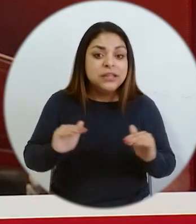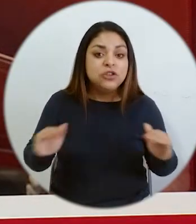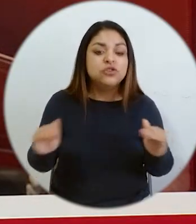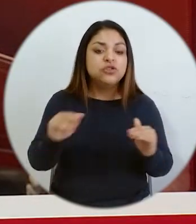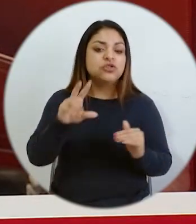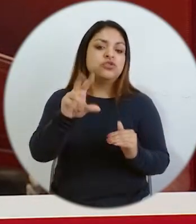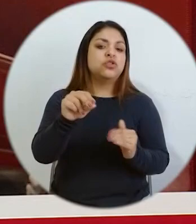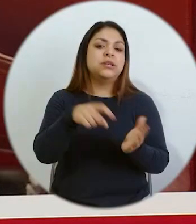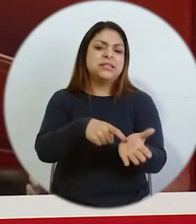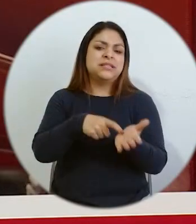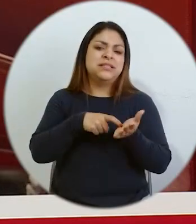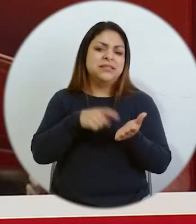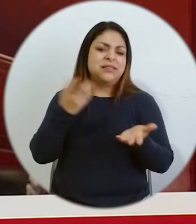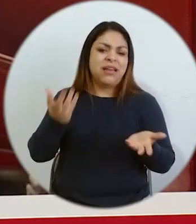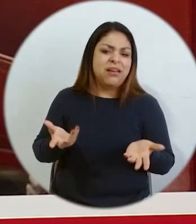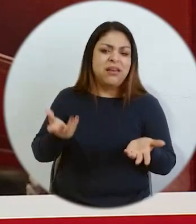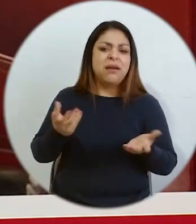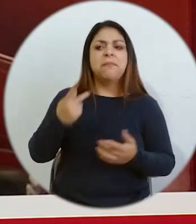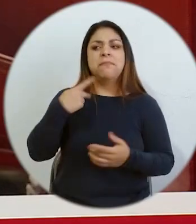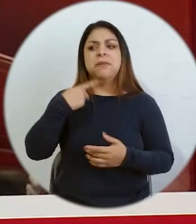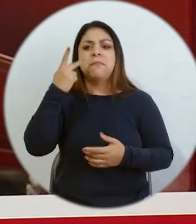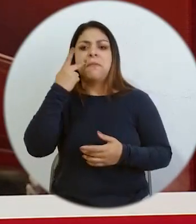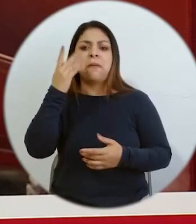niños no requieren un padre con un